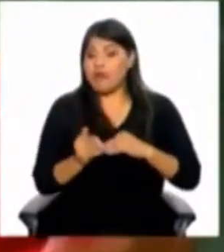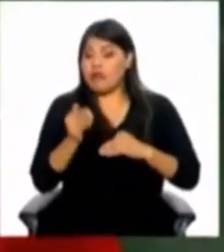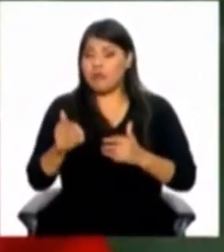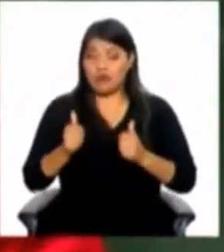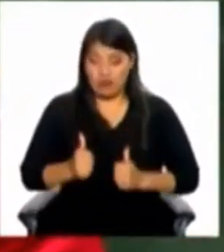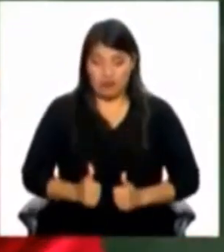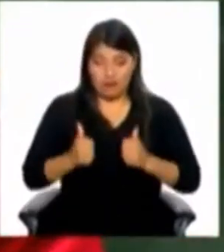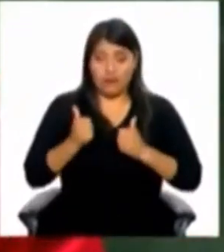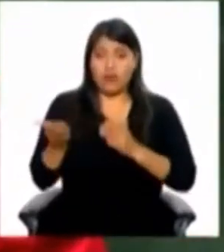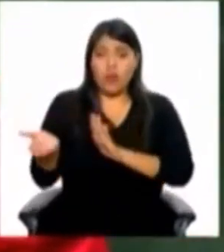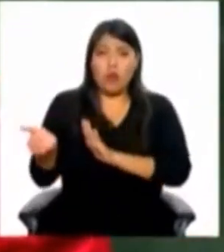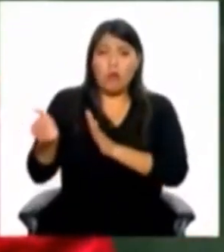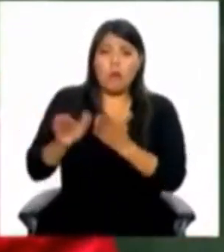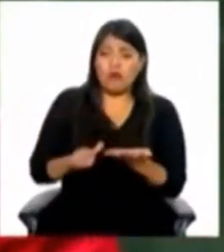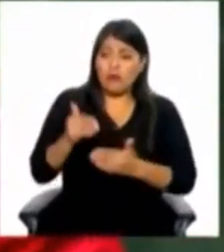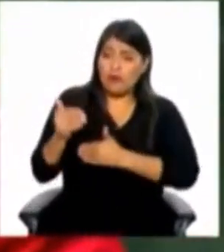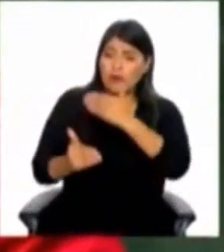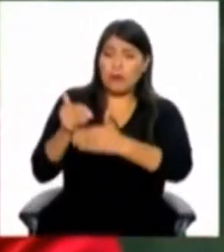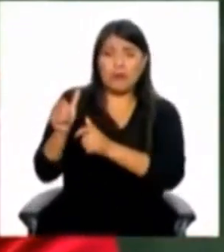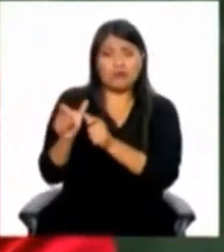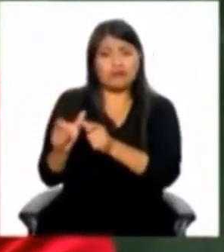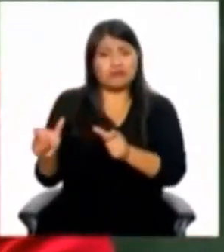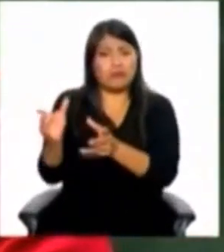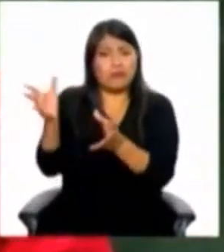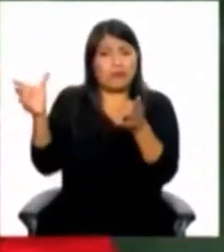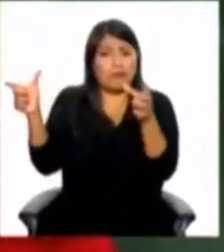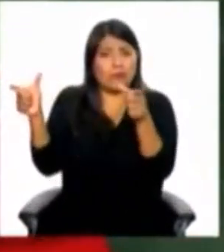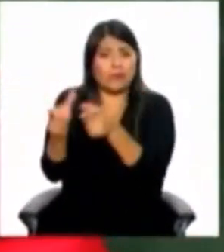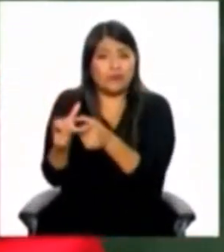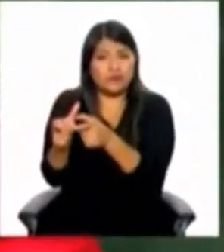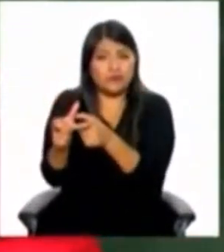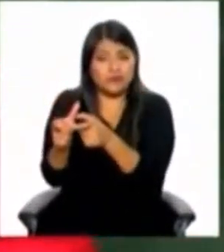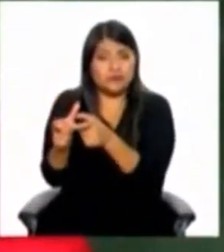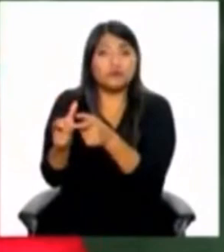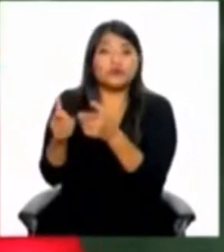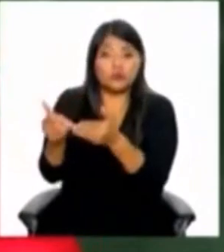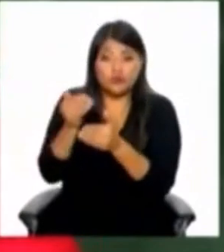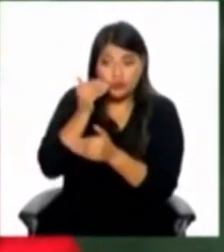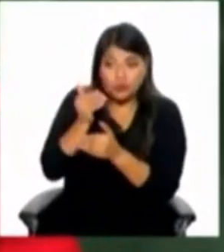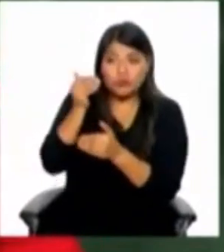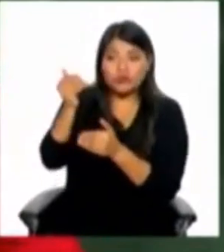existencia como humanidad. Desde el Perú le